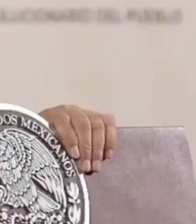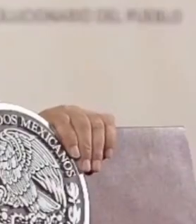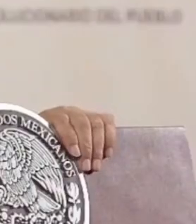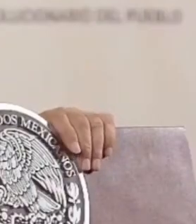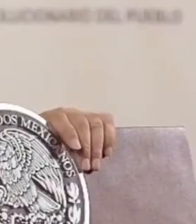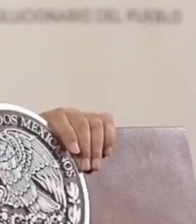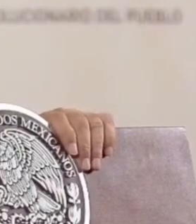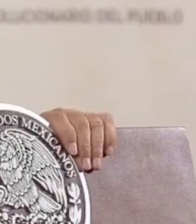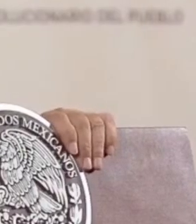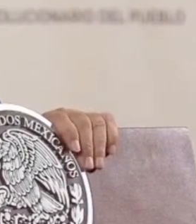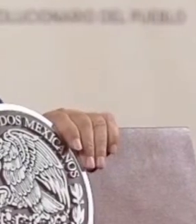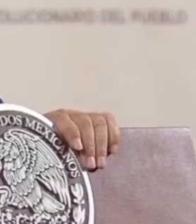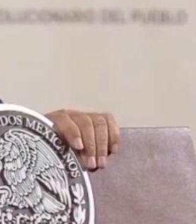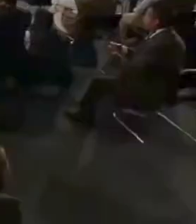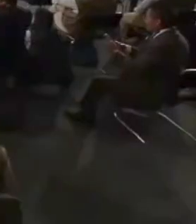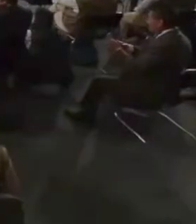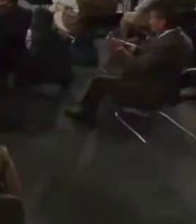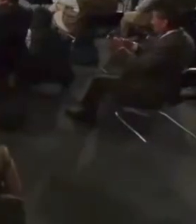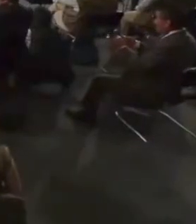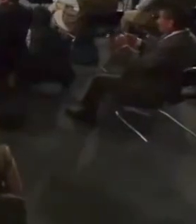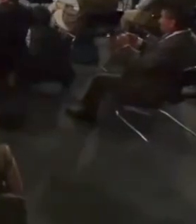Porque quieren que pongamos esto.